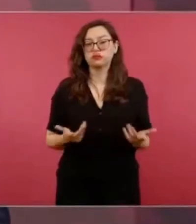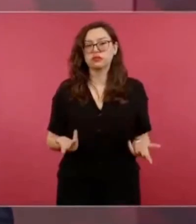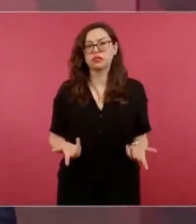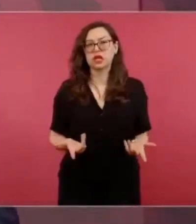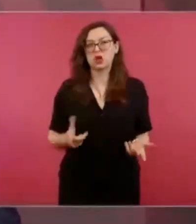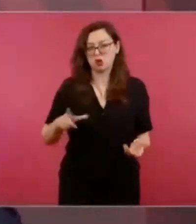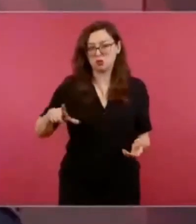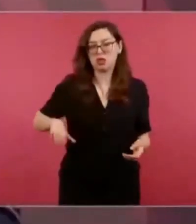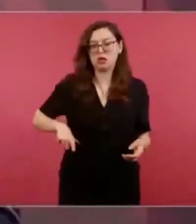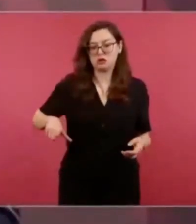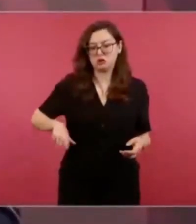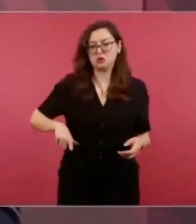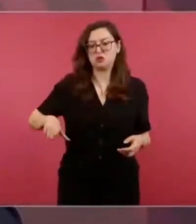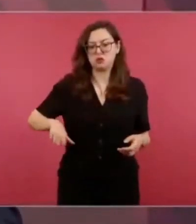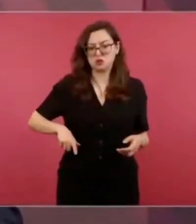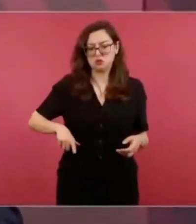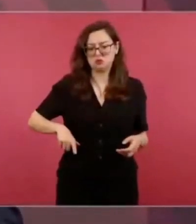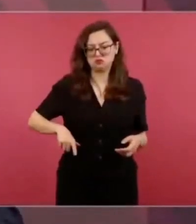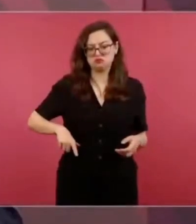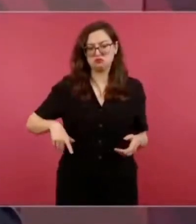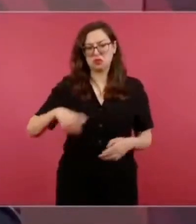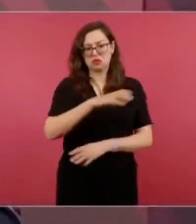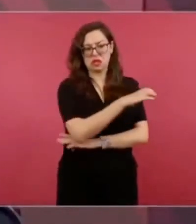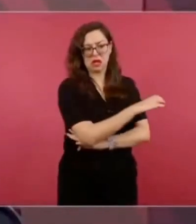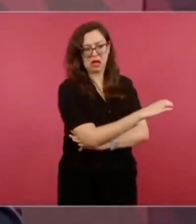14,000 hectáreas de riego.